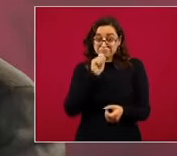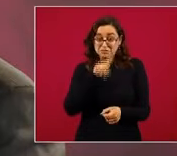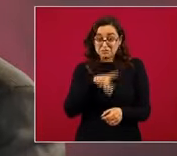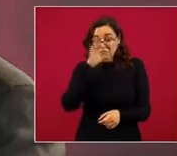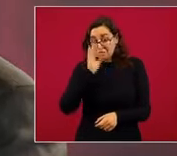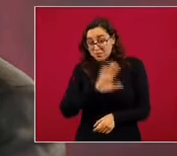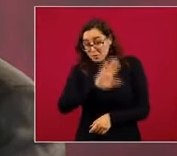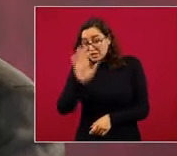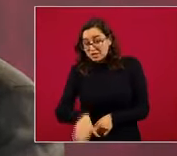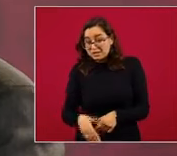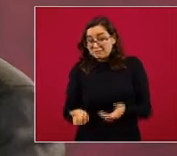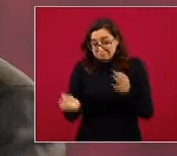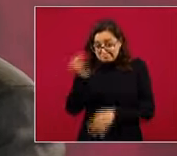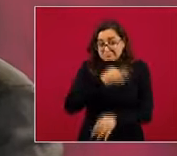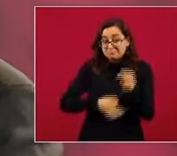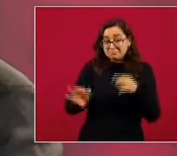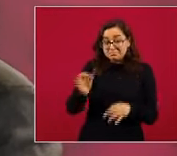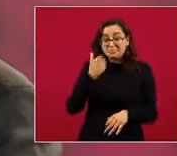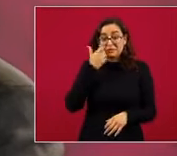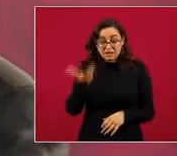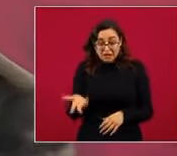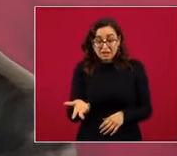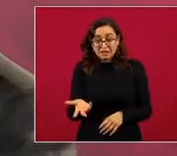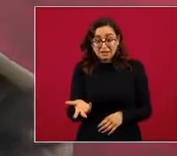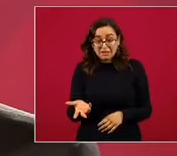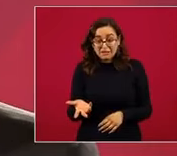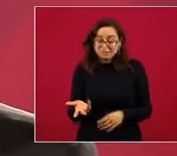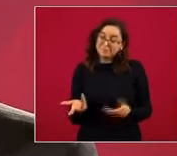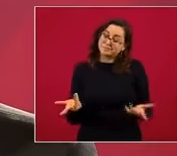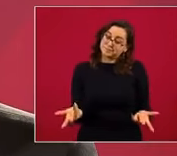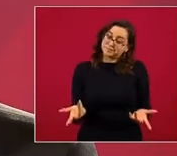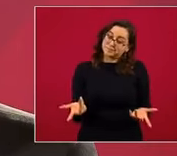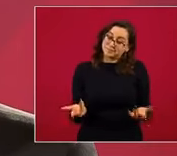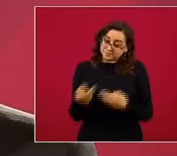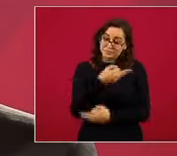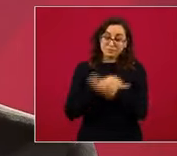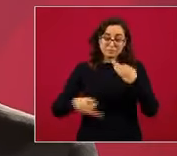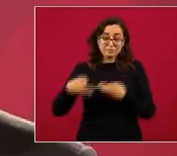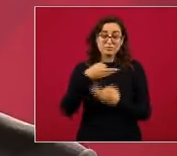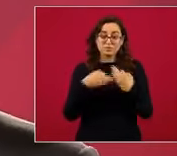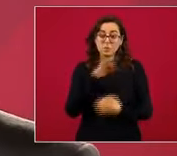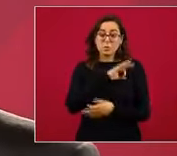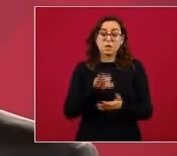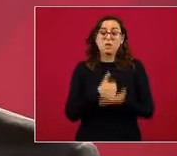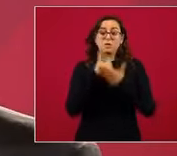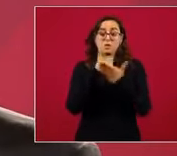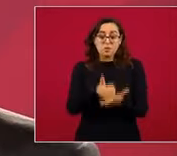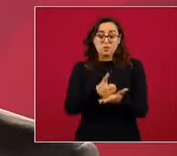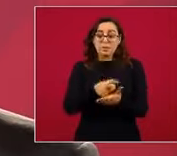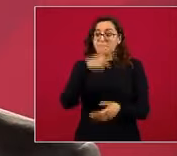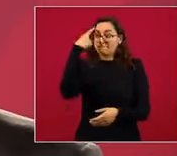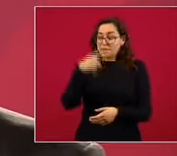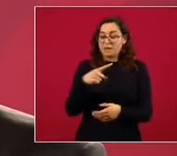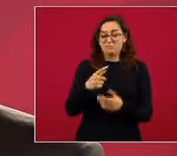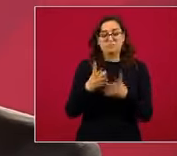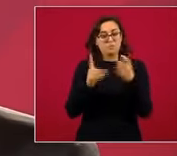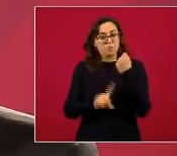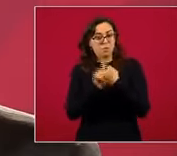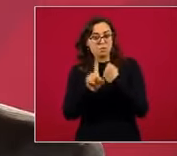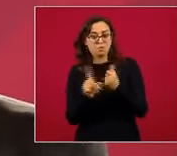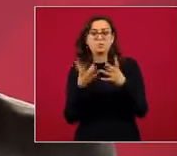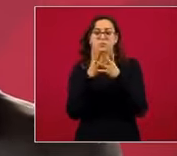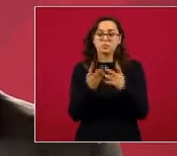Cada uno de nosotros podemos contribuir a ser parte de la solución. Esto lo enfatizamos en la Ciudad de México por